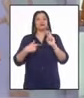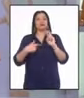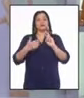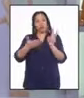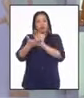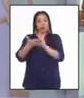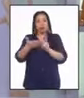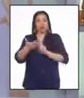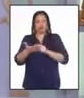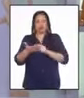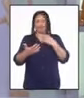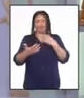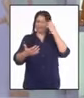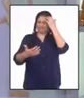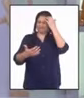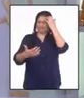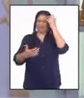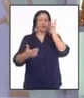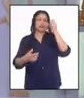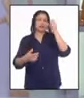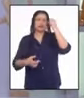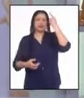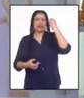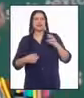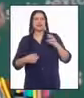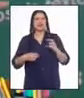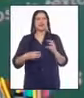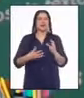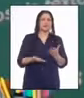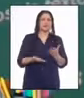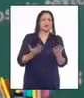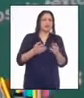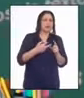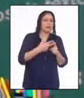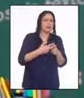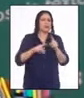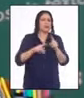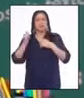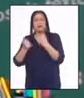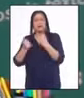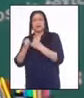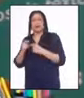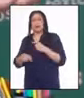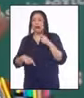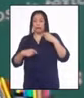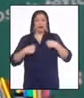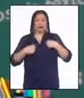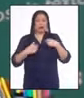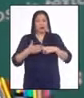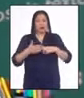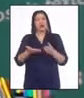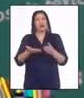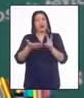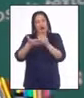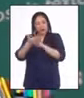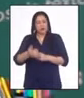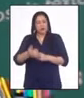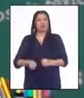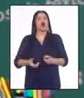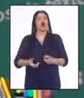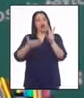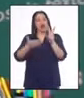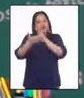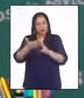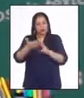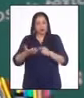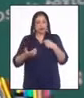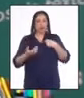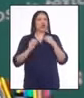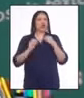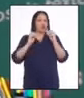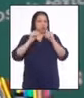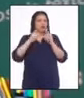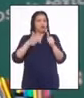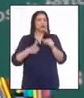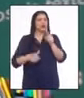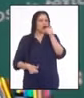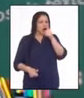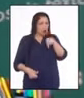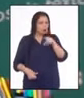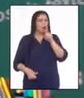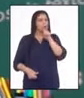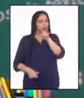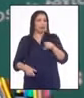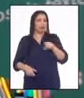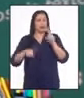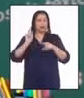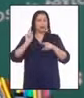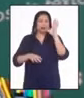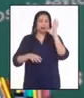complicado, pues no se sabe cuándo empieza ni cuándo termina. Eso me pasa a mí. Trato de revisar varias veces si las comas están bien colocadas, pero igual